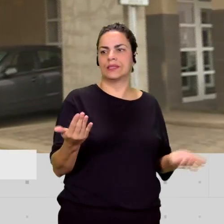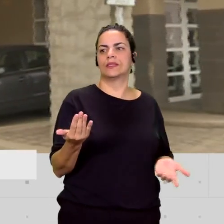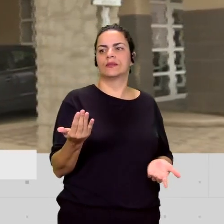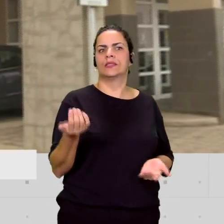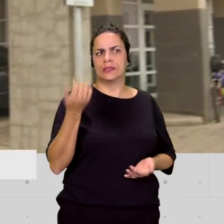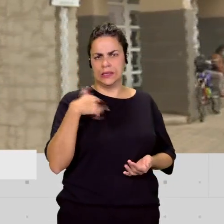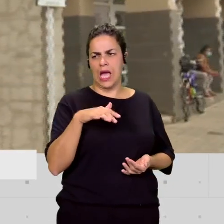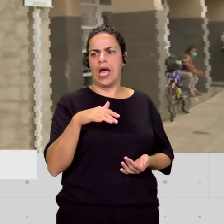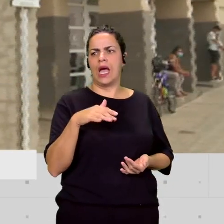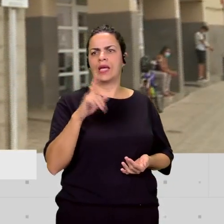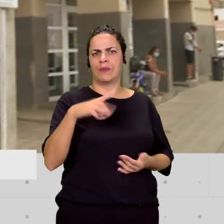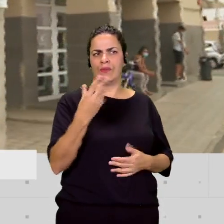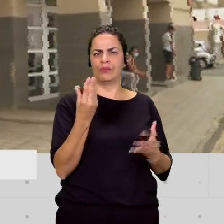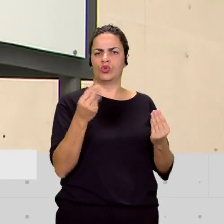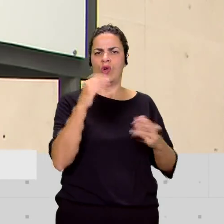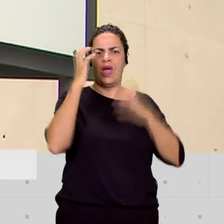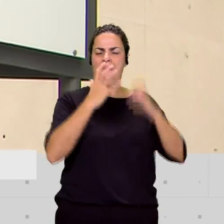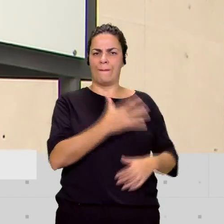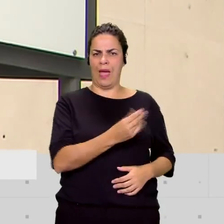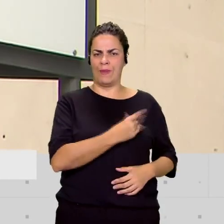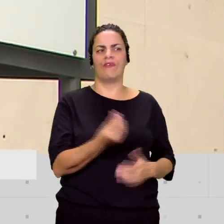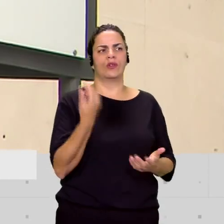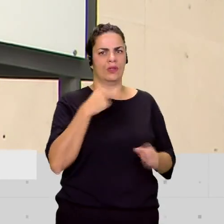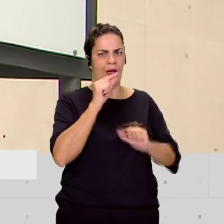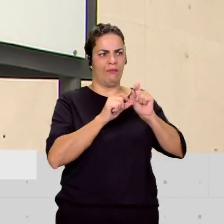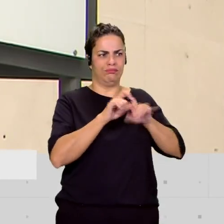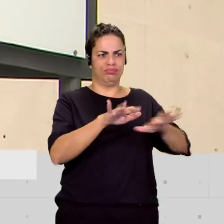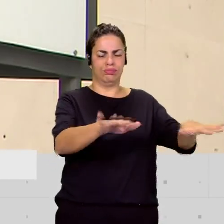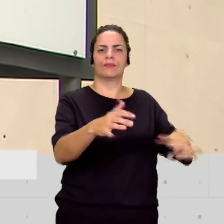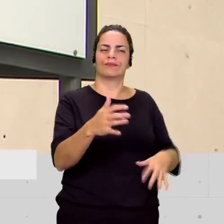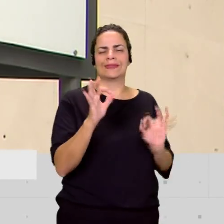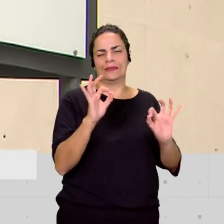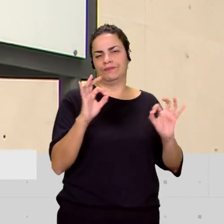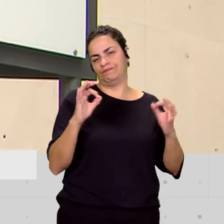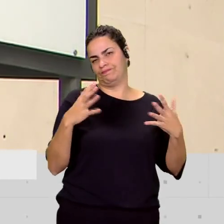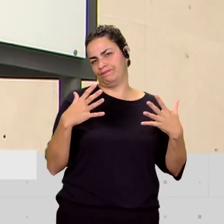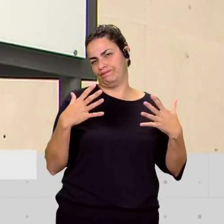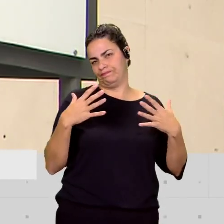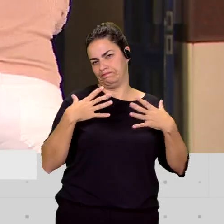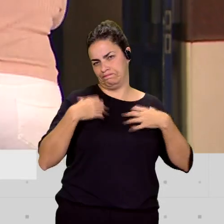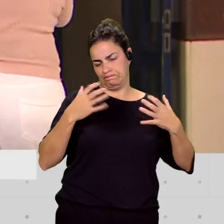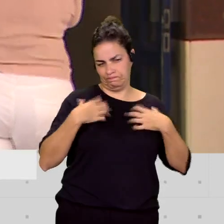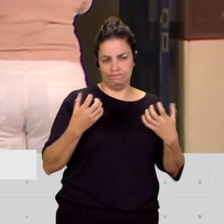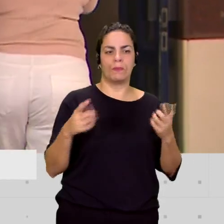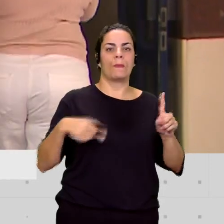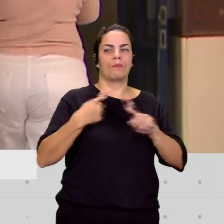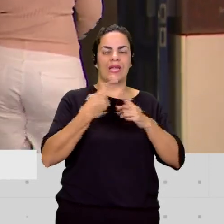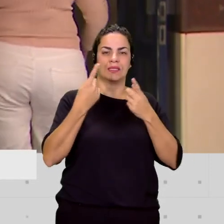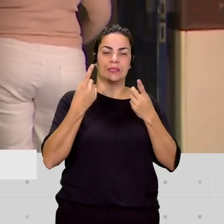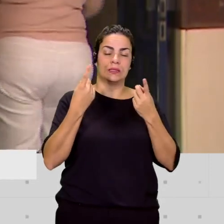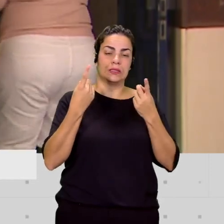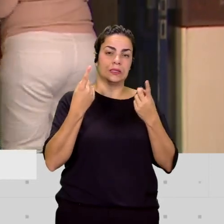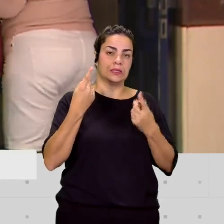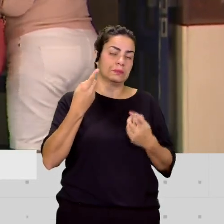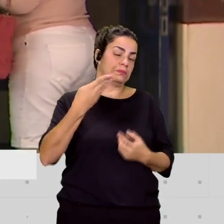importantes contagios de mamíferos, especialmente bovinos, también los bisones de granjas, que esto ocurrió incluso